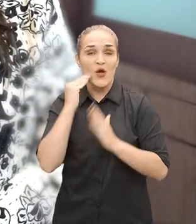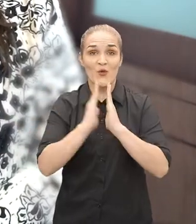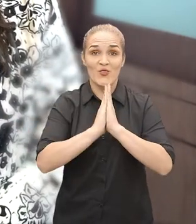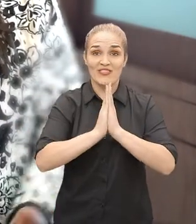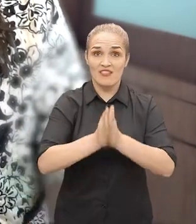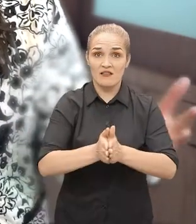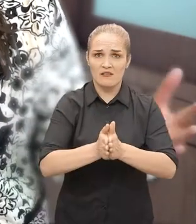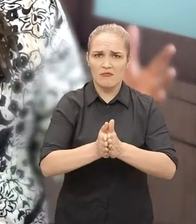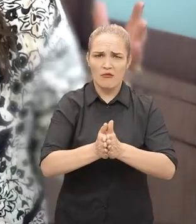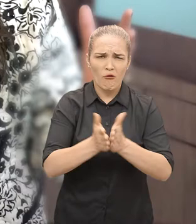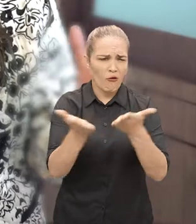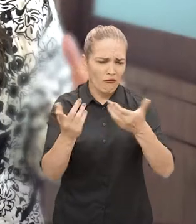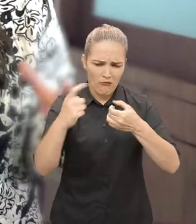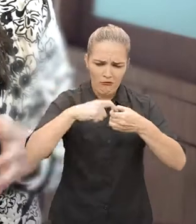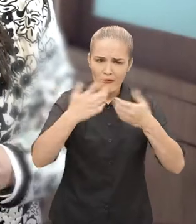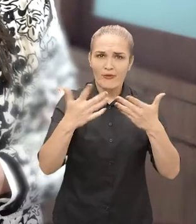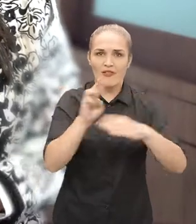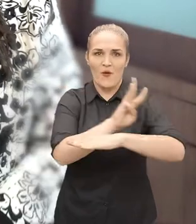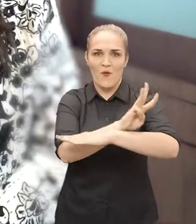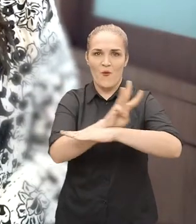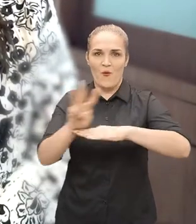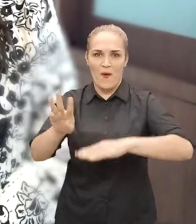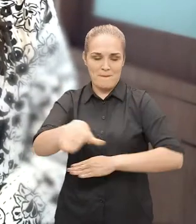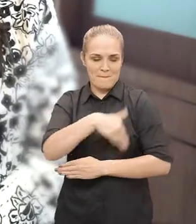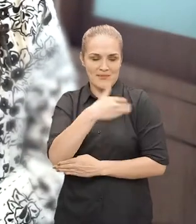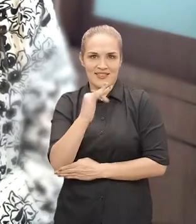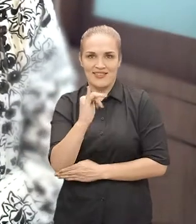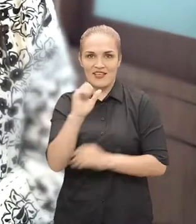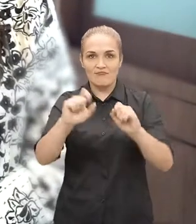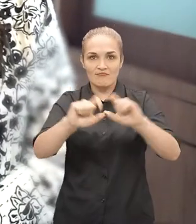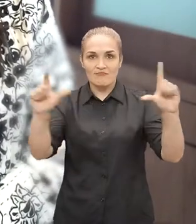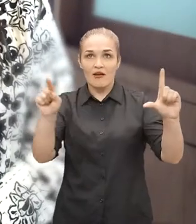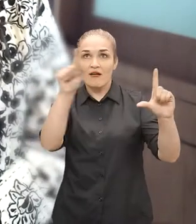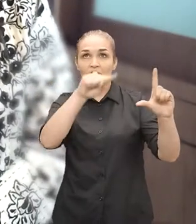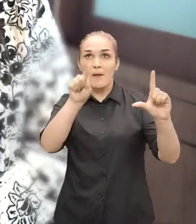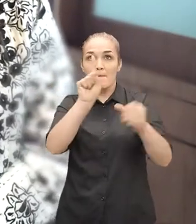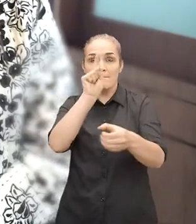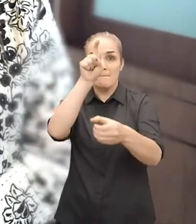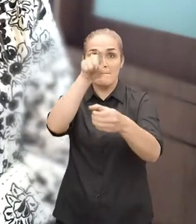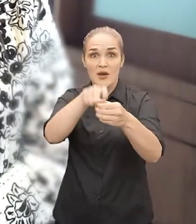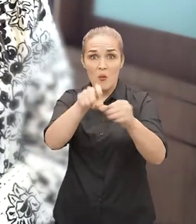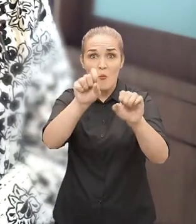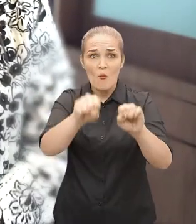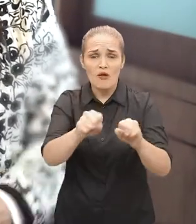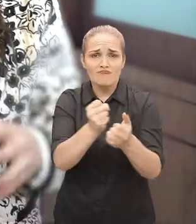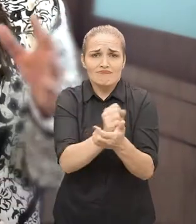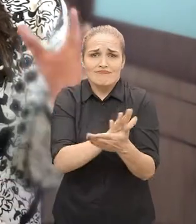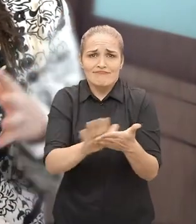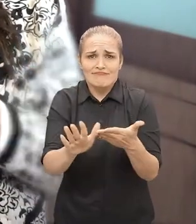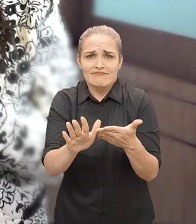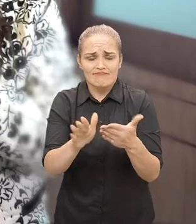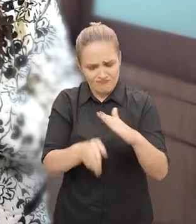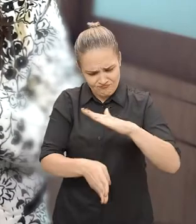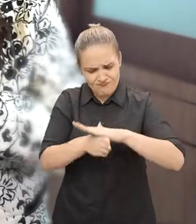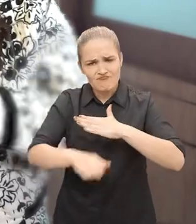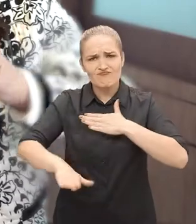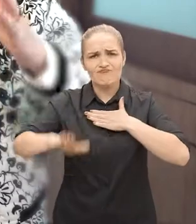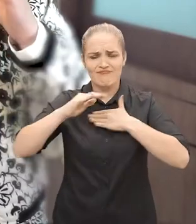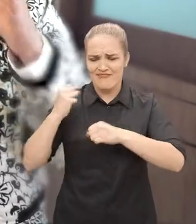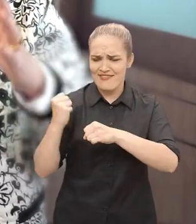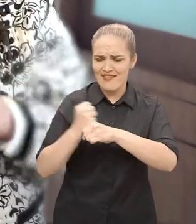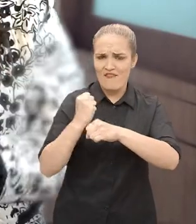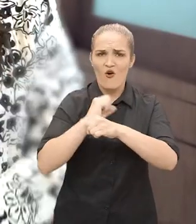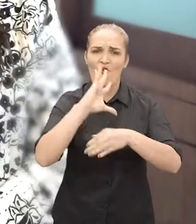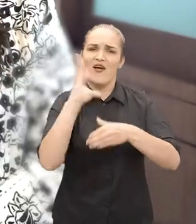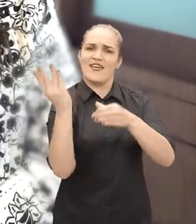de diciembre a través de nuestra página web del Ministerio de las Tecnologías y Comunicaciones. Seguiremos trabajando por